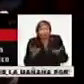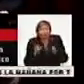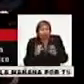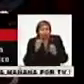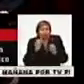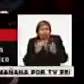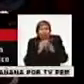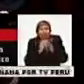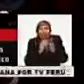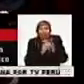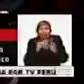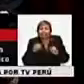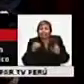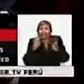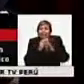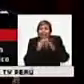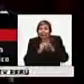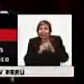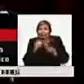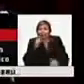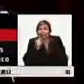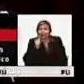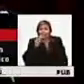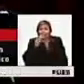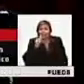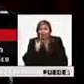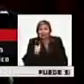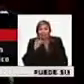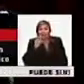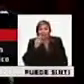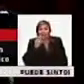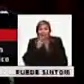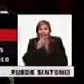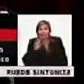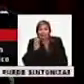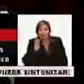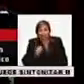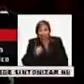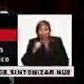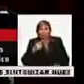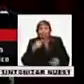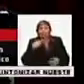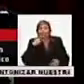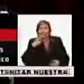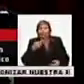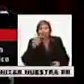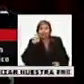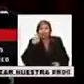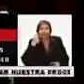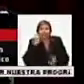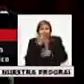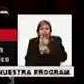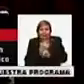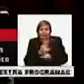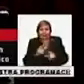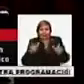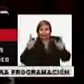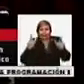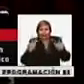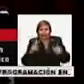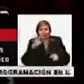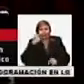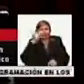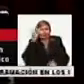esa Constitución la Constitución de Aya de la Torre, la Constitución del Perú, la Constitución de los hombres libres, de